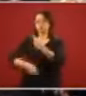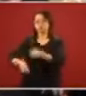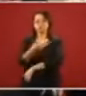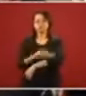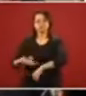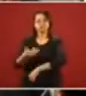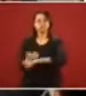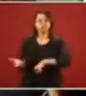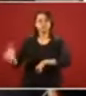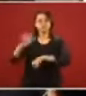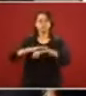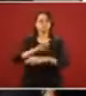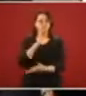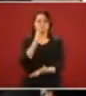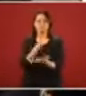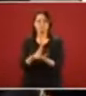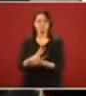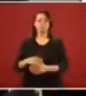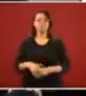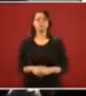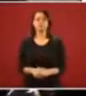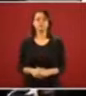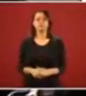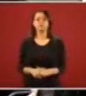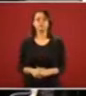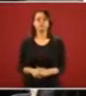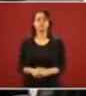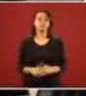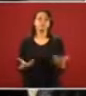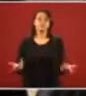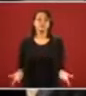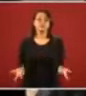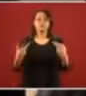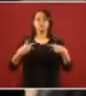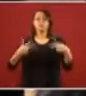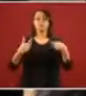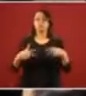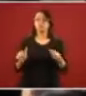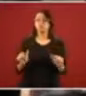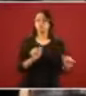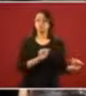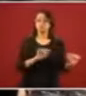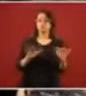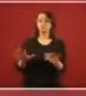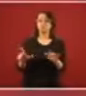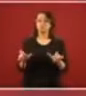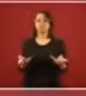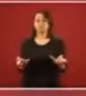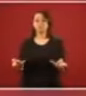Entonces, cuando se llevan a cabo estas acciones, es para que